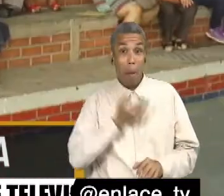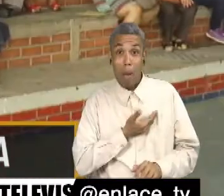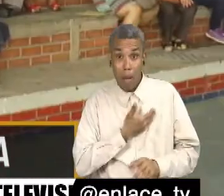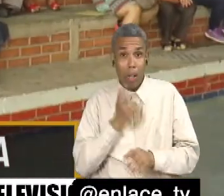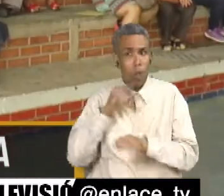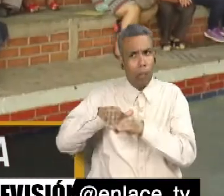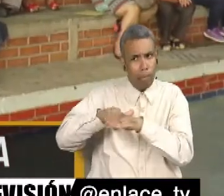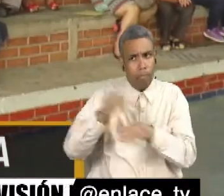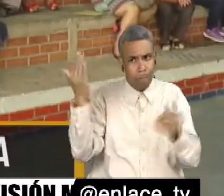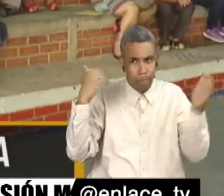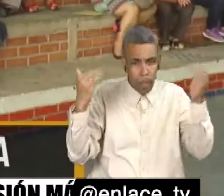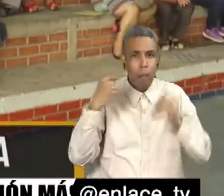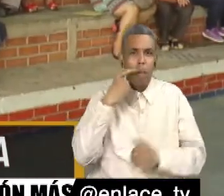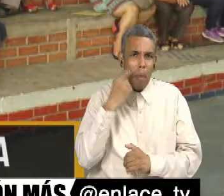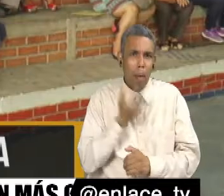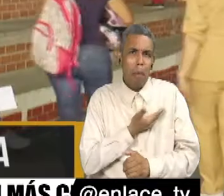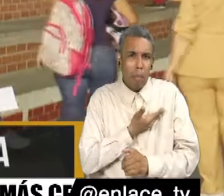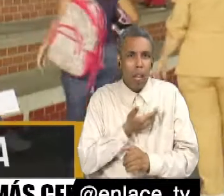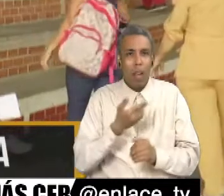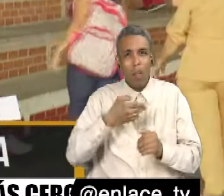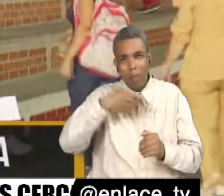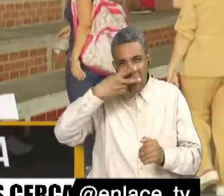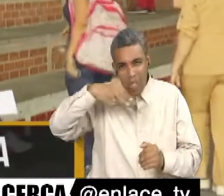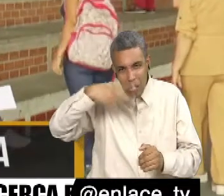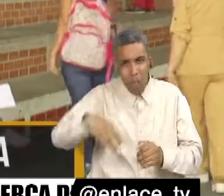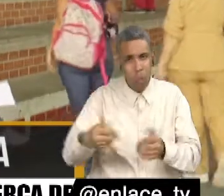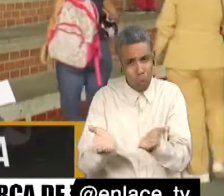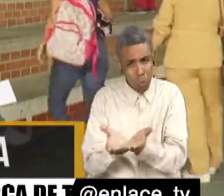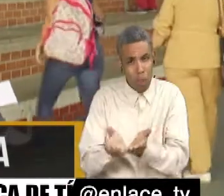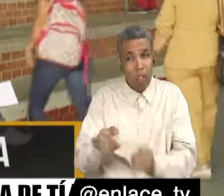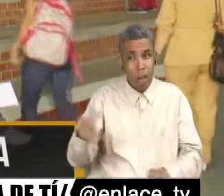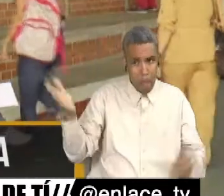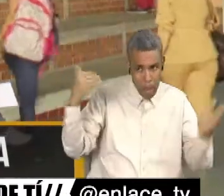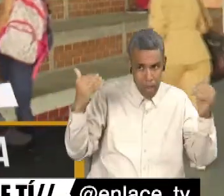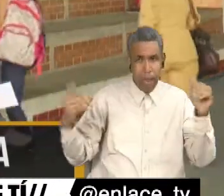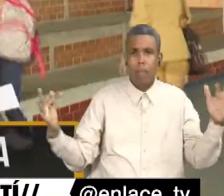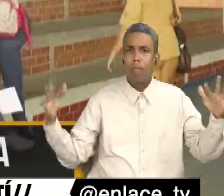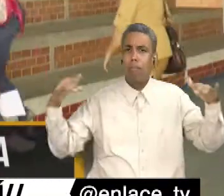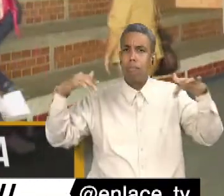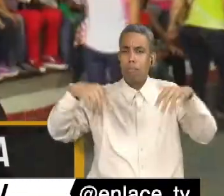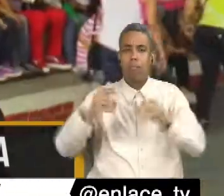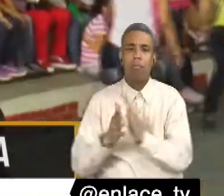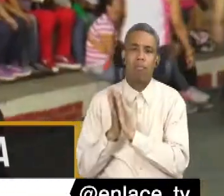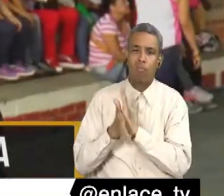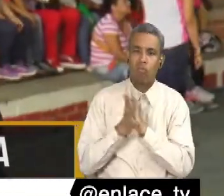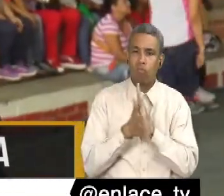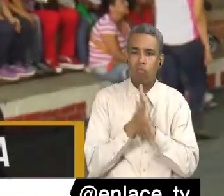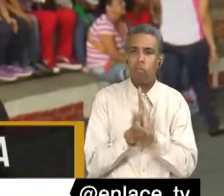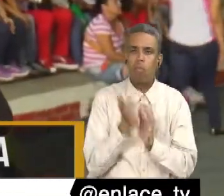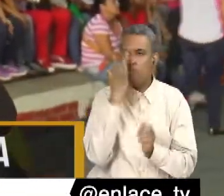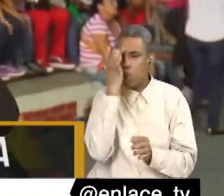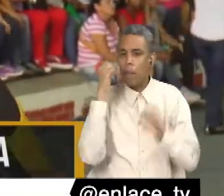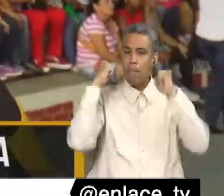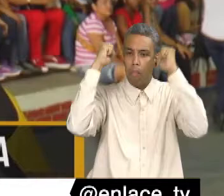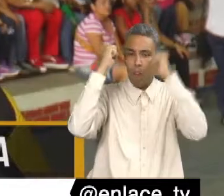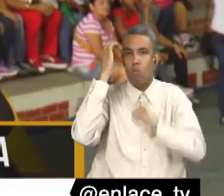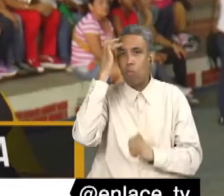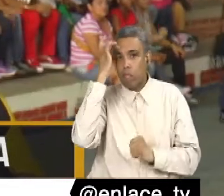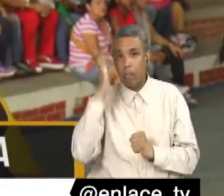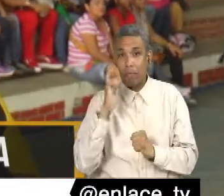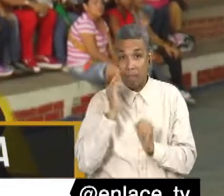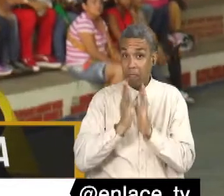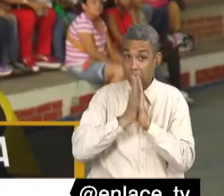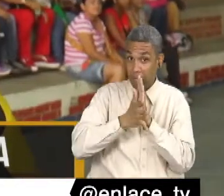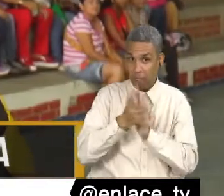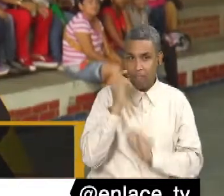a conocer la problemática que está afectando a la educación pública. La problemática es que el gobierno está sacándole el cuerpo, hablemoslo